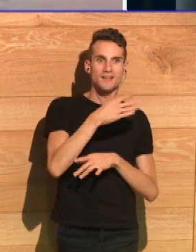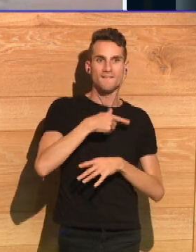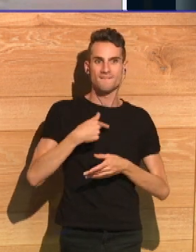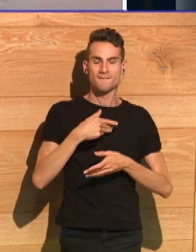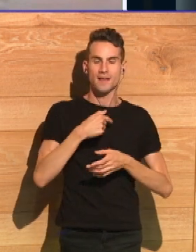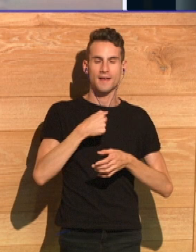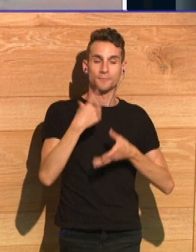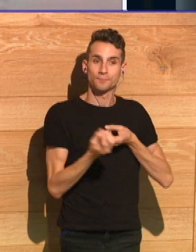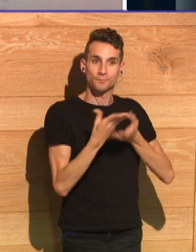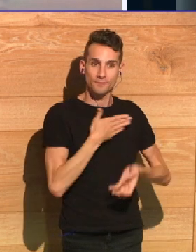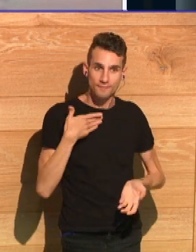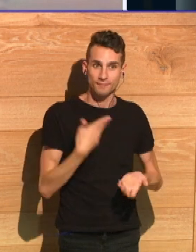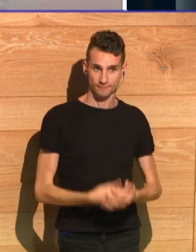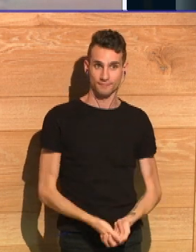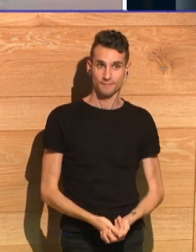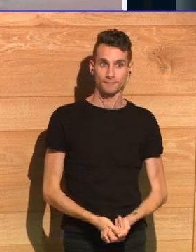contarla.